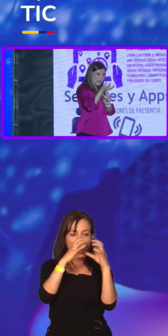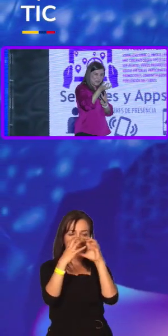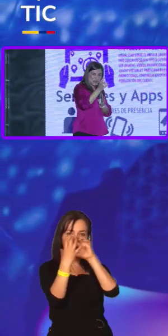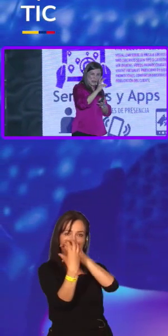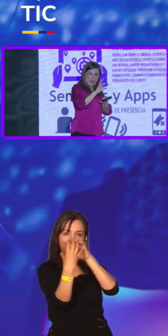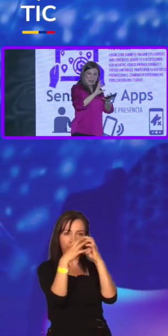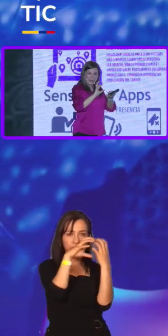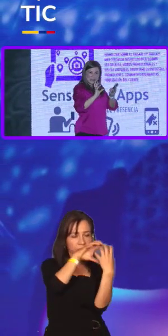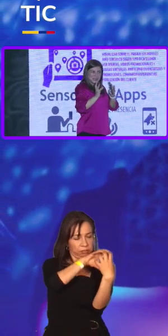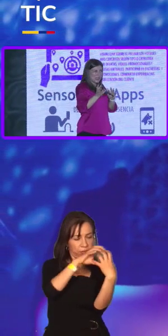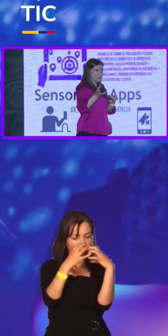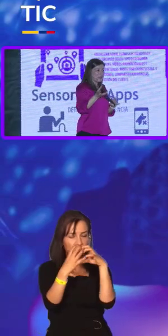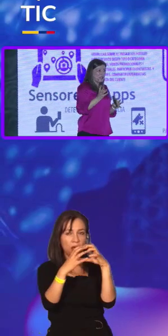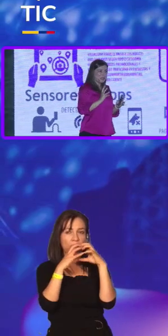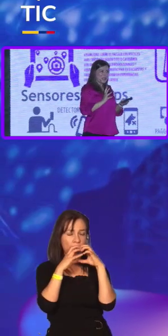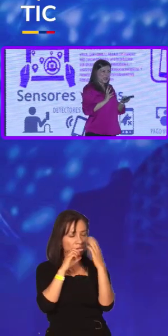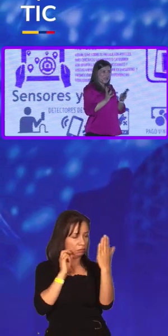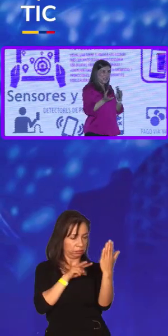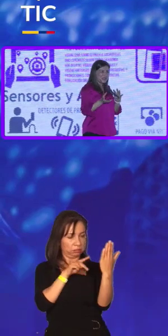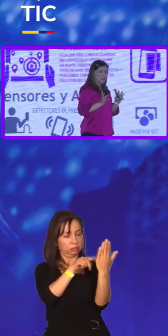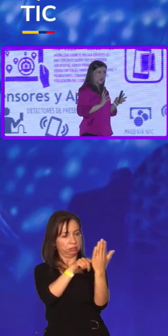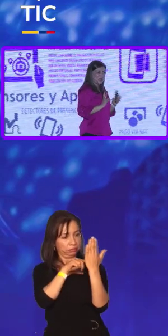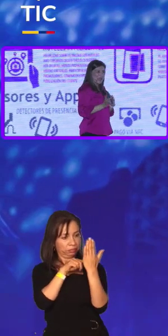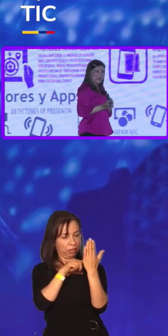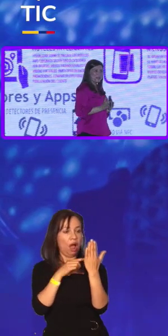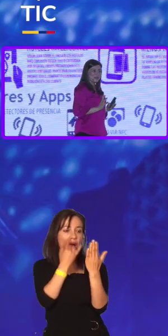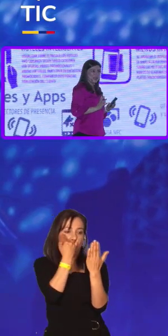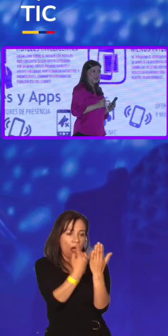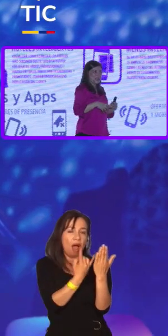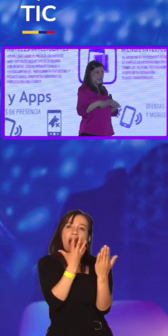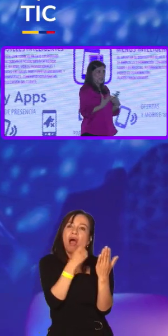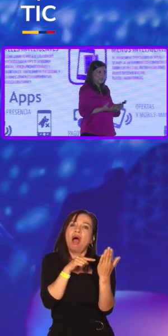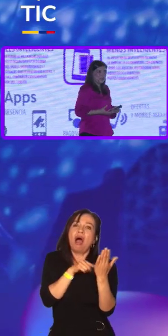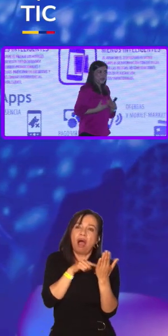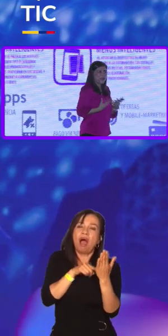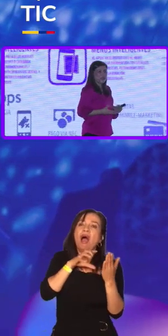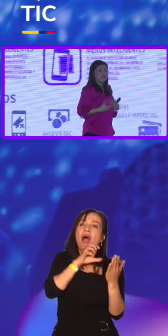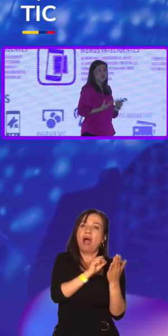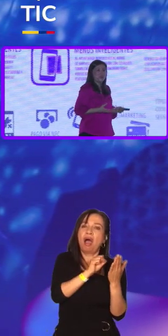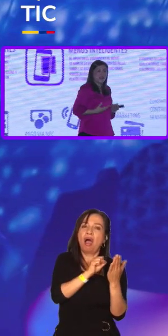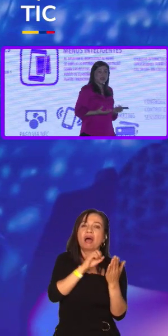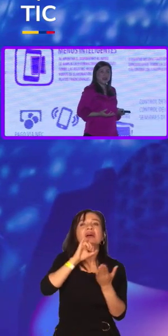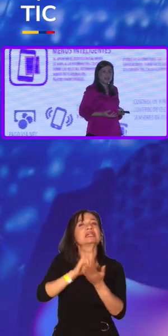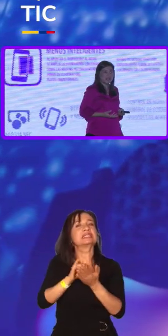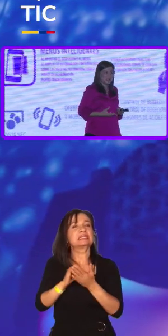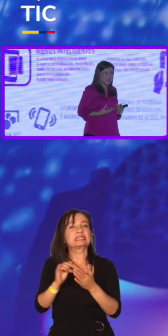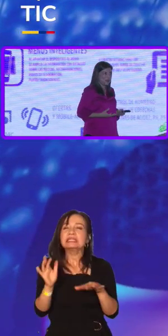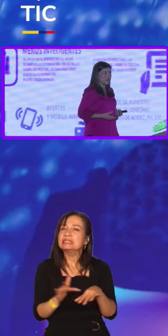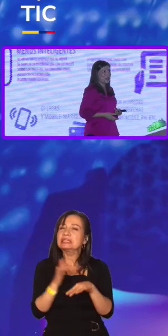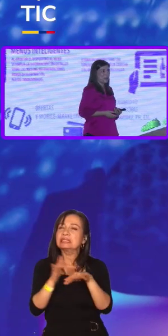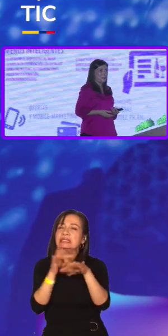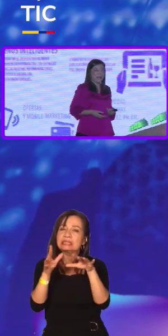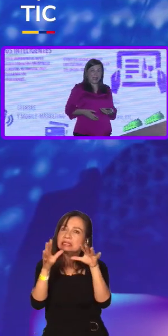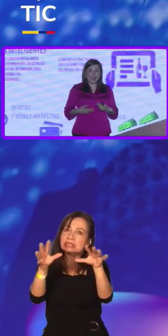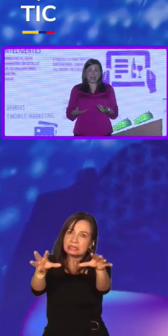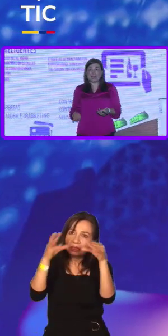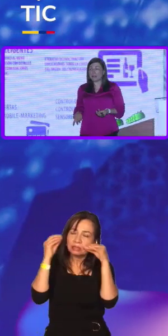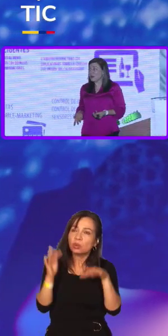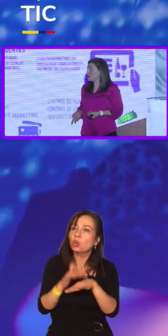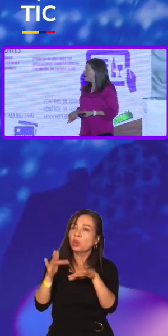dando vueltas y la ve por todo lado, ¿verdad? Dice qué apetitosa, qué rica, eso es lo que yo quiero, ¿verdad? O sea, es también como estimular todos los